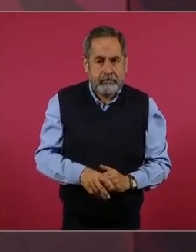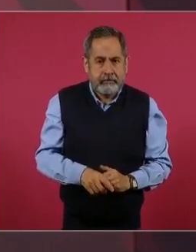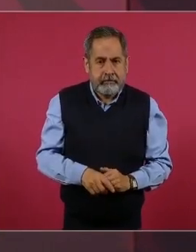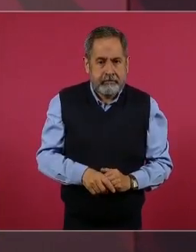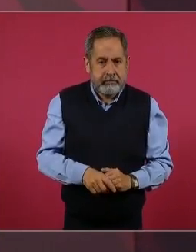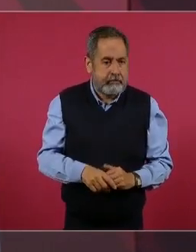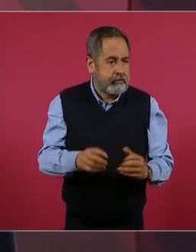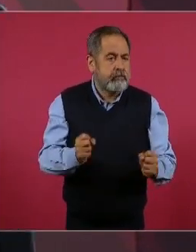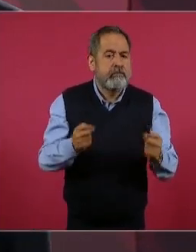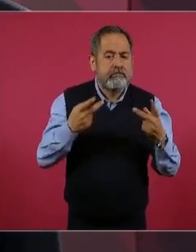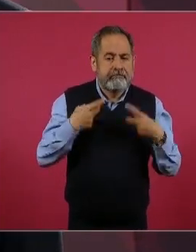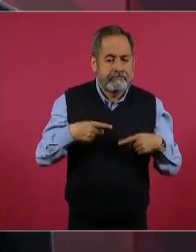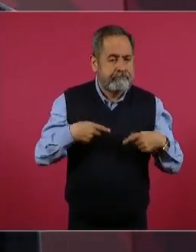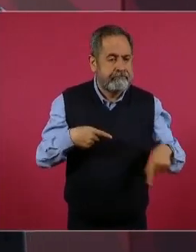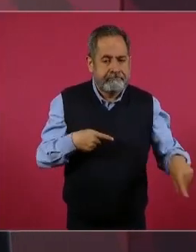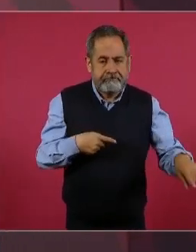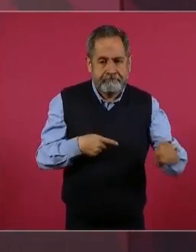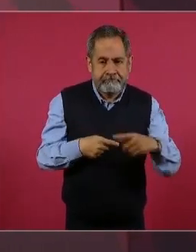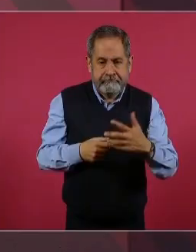¿Cuánta gente